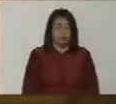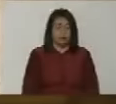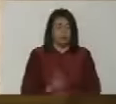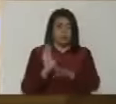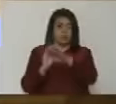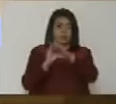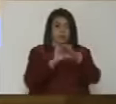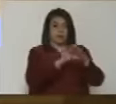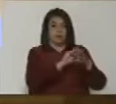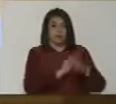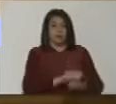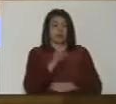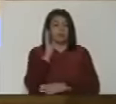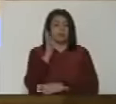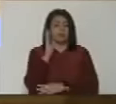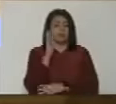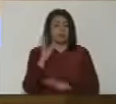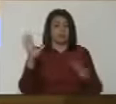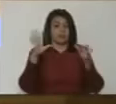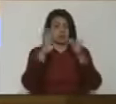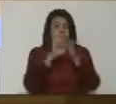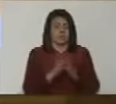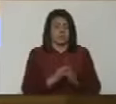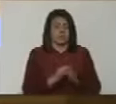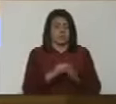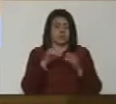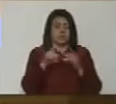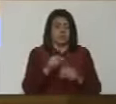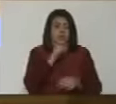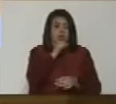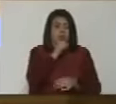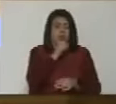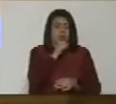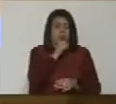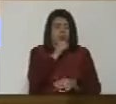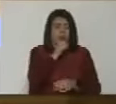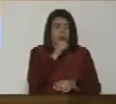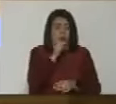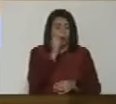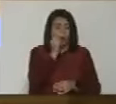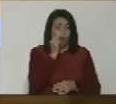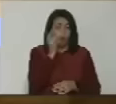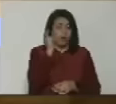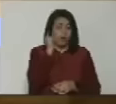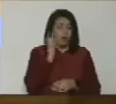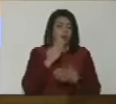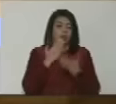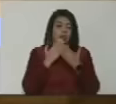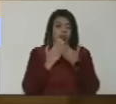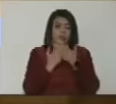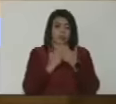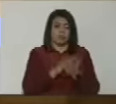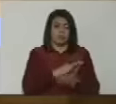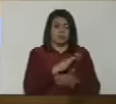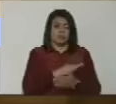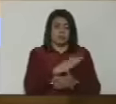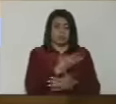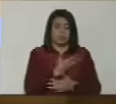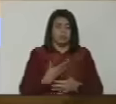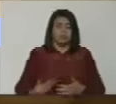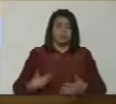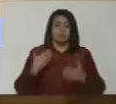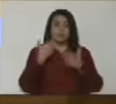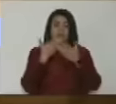un congreso a unirse a los adultos y adultas mayores. Gracias, señor